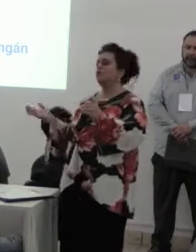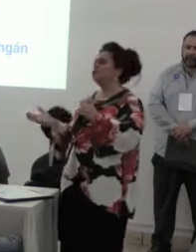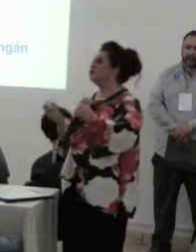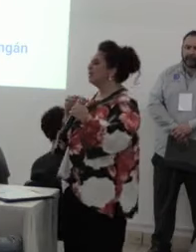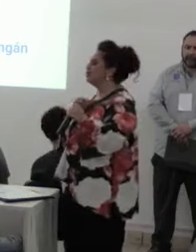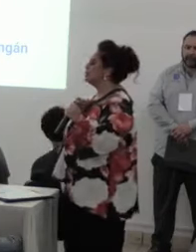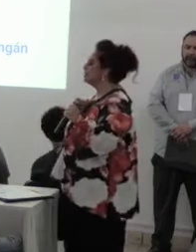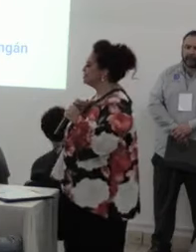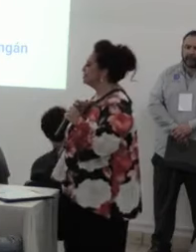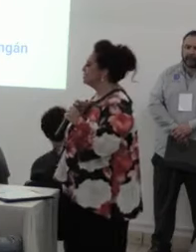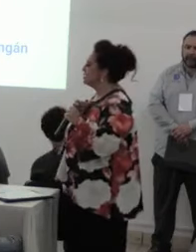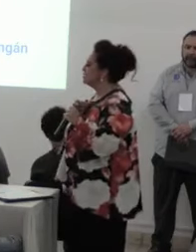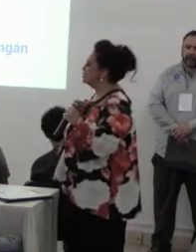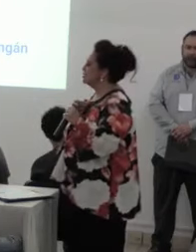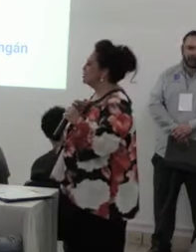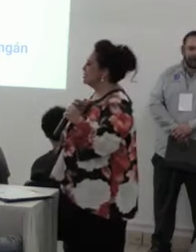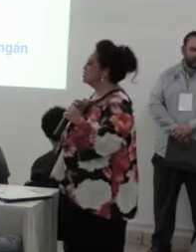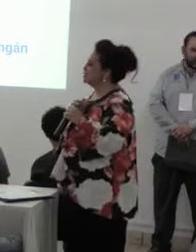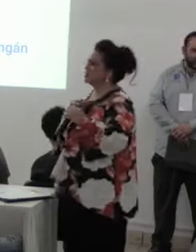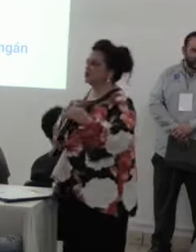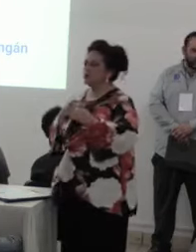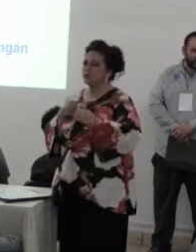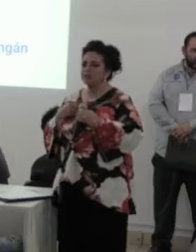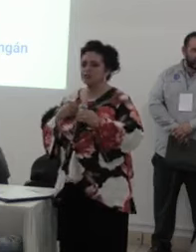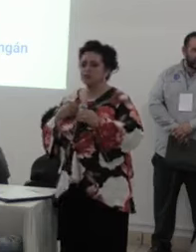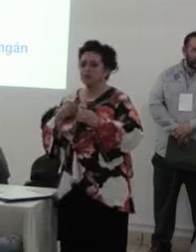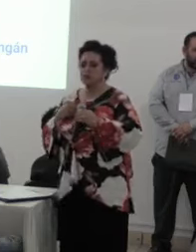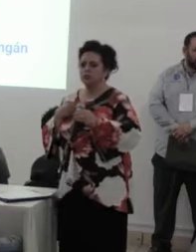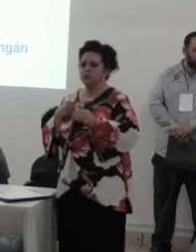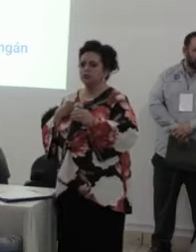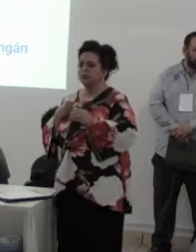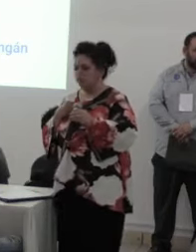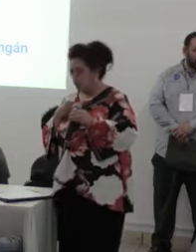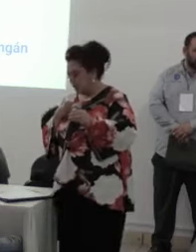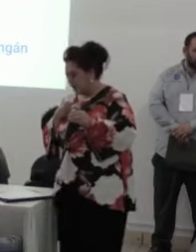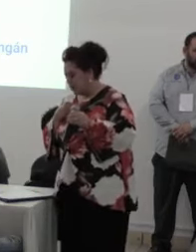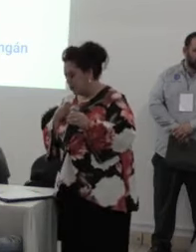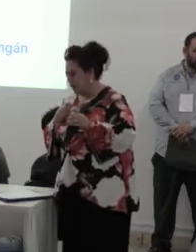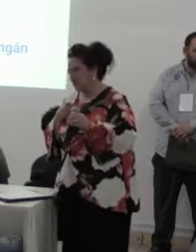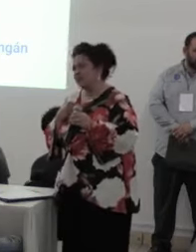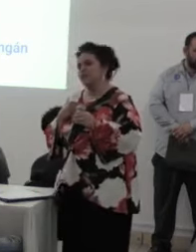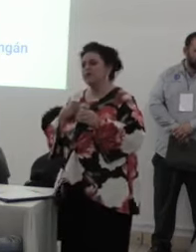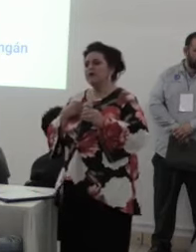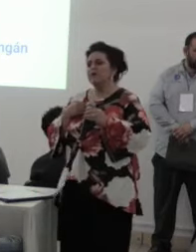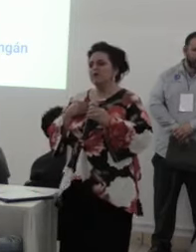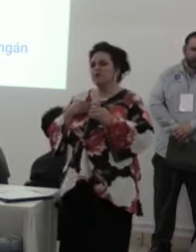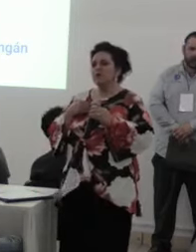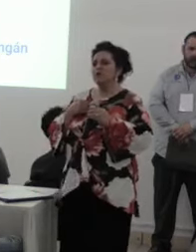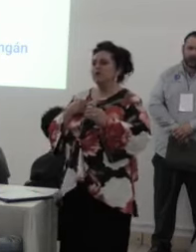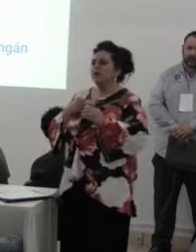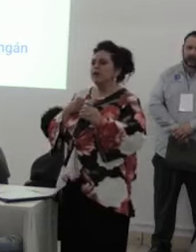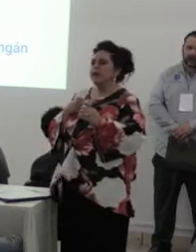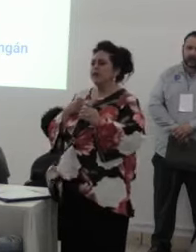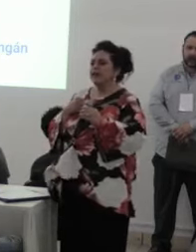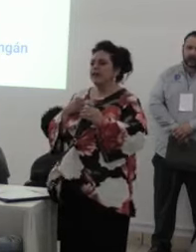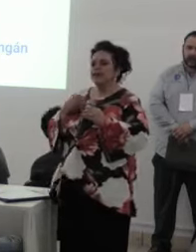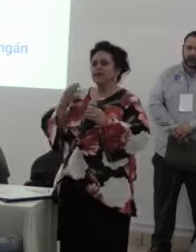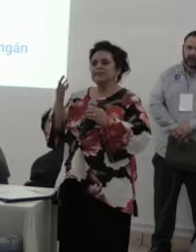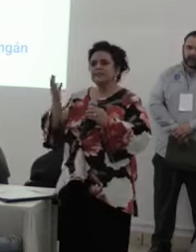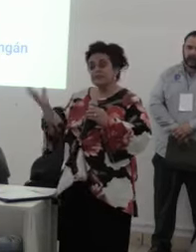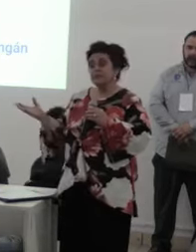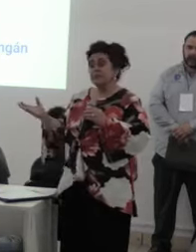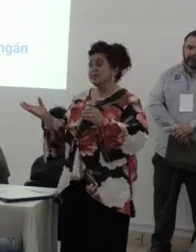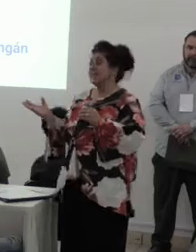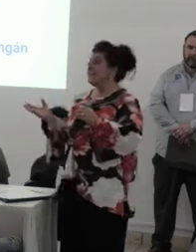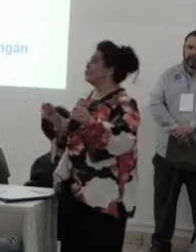en proporcionar nuestras ideas y nuestras propuestas de solución. Comenté en el primer foro,